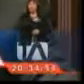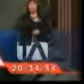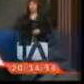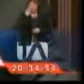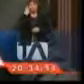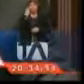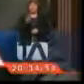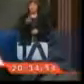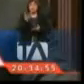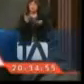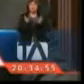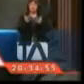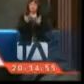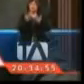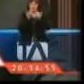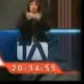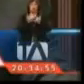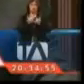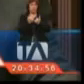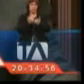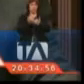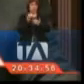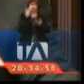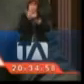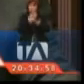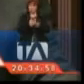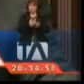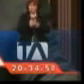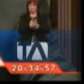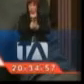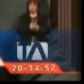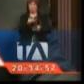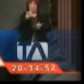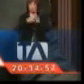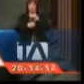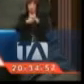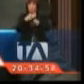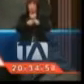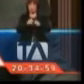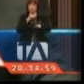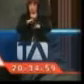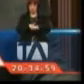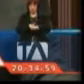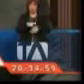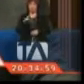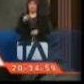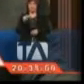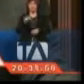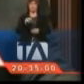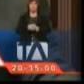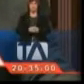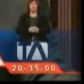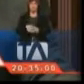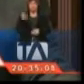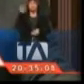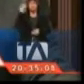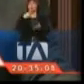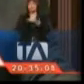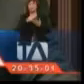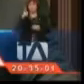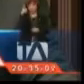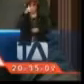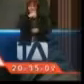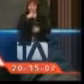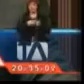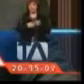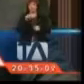se haya dado de ninguna manera una pausa por las situaciones que estuvo viviendo el país la semana anterior. Más